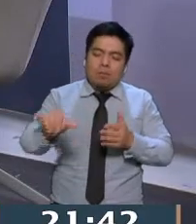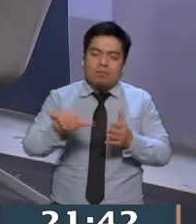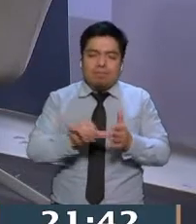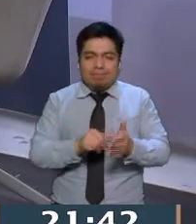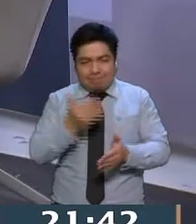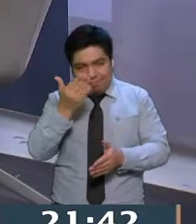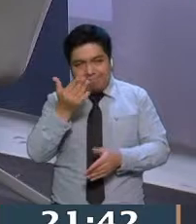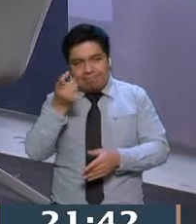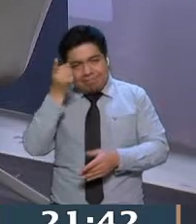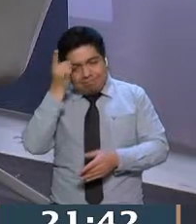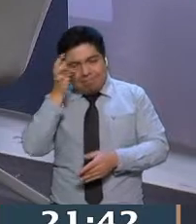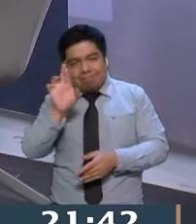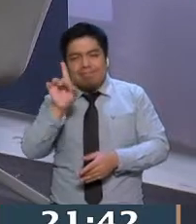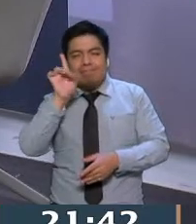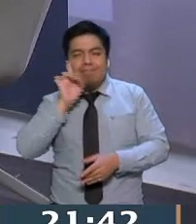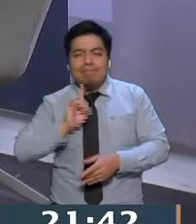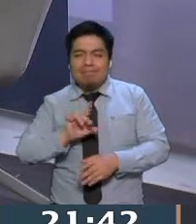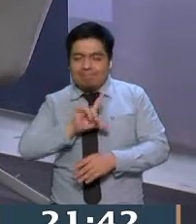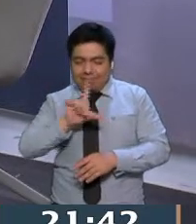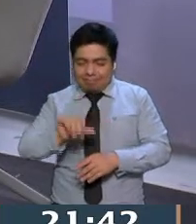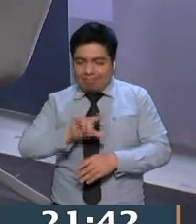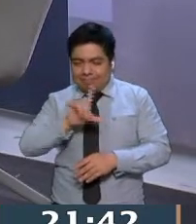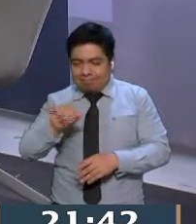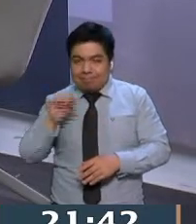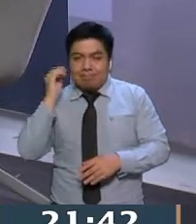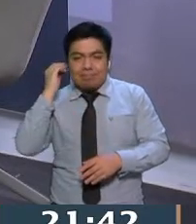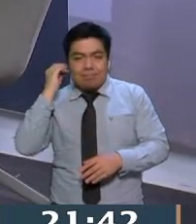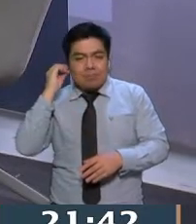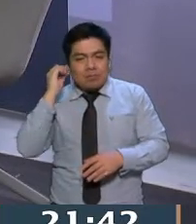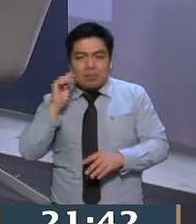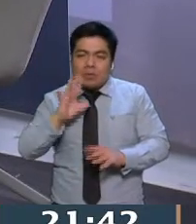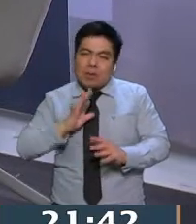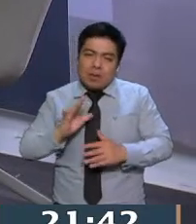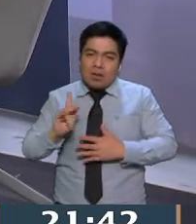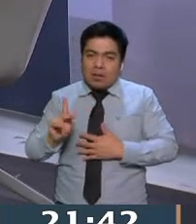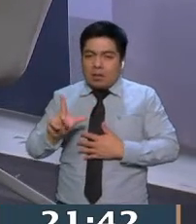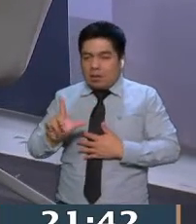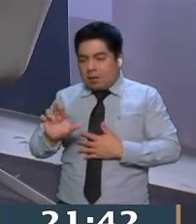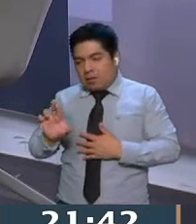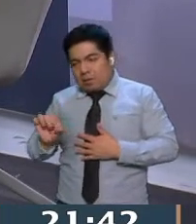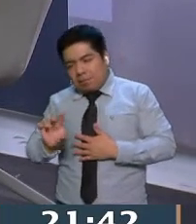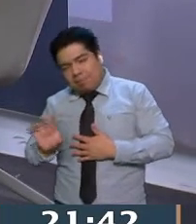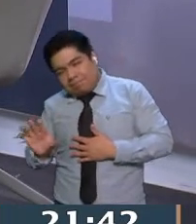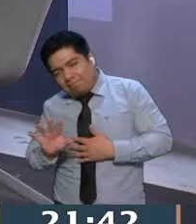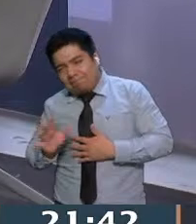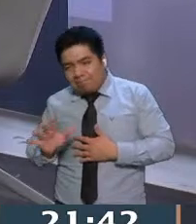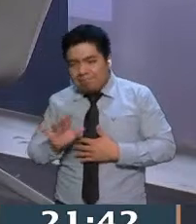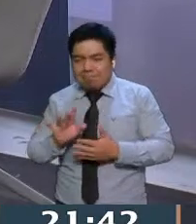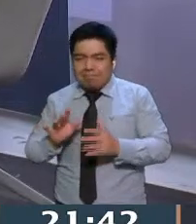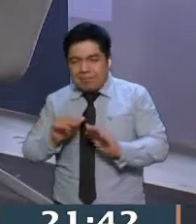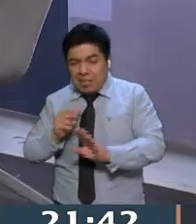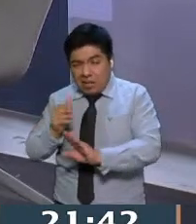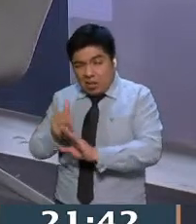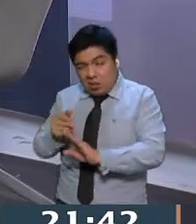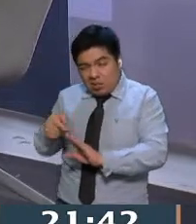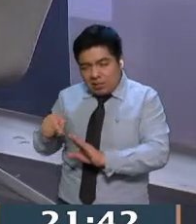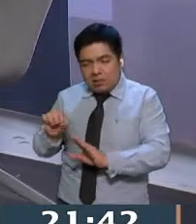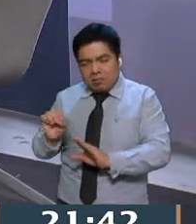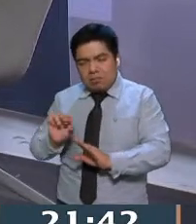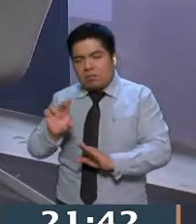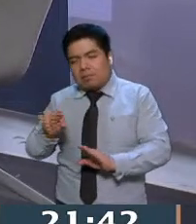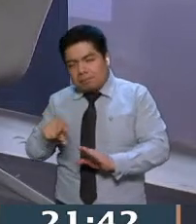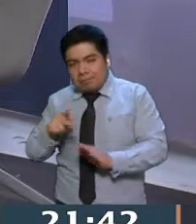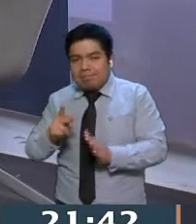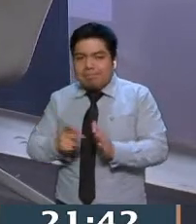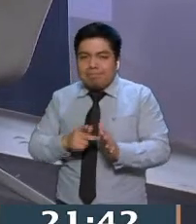doctora. Ya tendremos tiempo en otro momento. Yo no estoy tan en contra de los plurinominales, pero creo que sí tienen que redefinirse. No, yo tampoco, ¿eh? No, yo lo que digo es